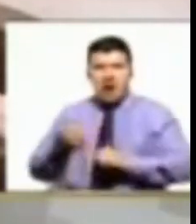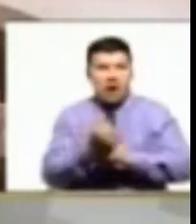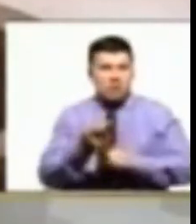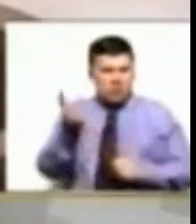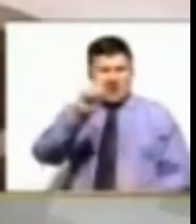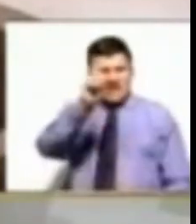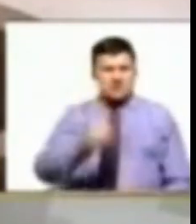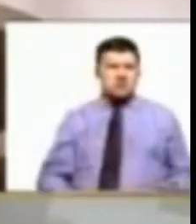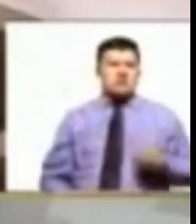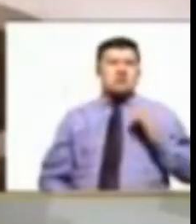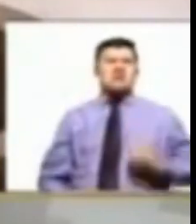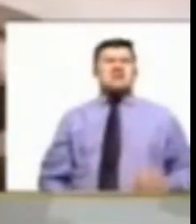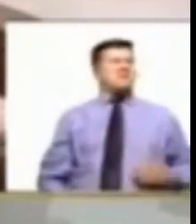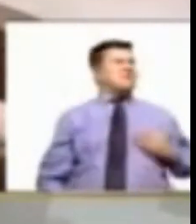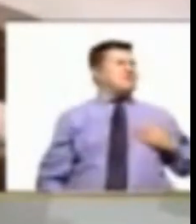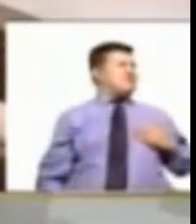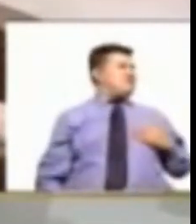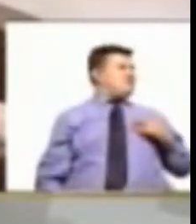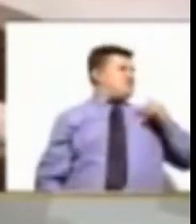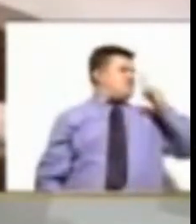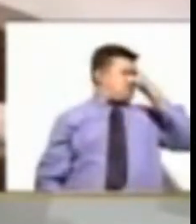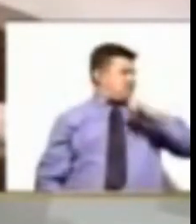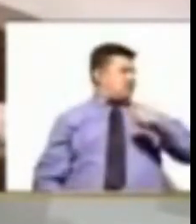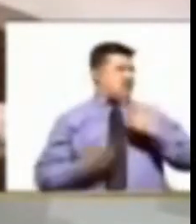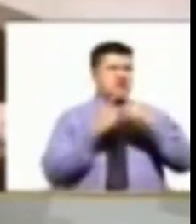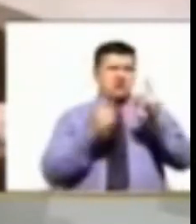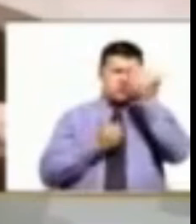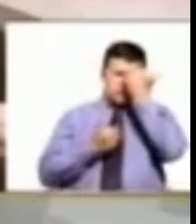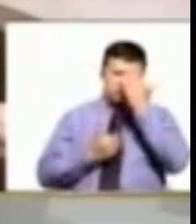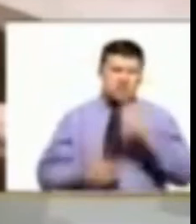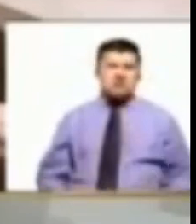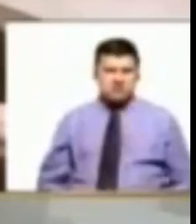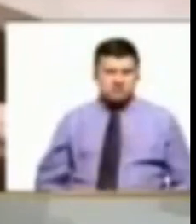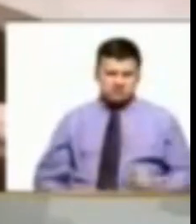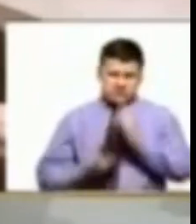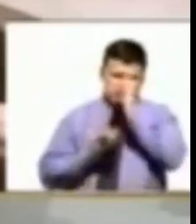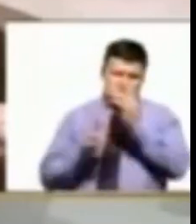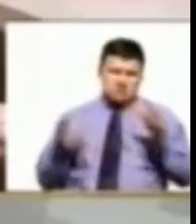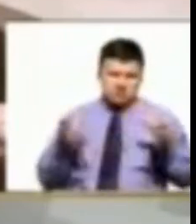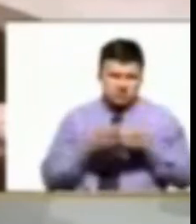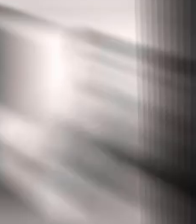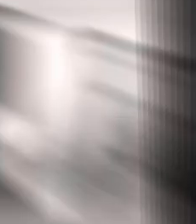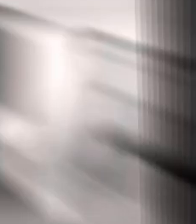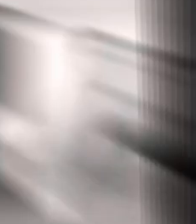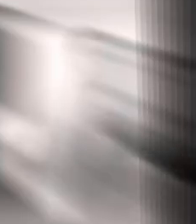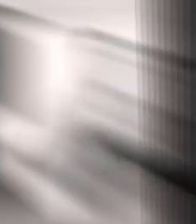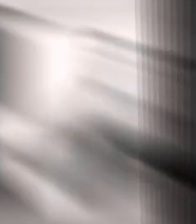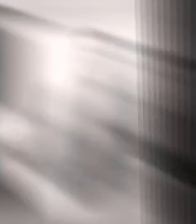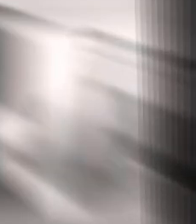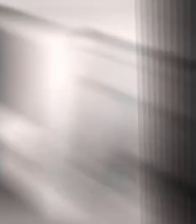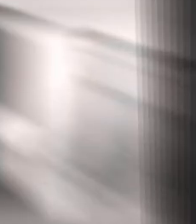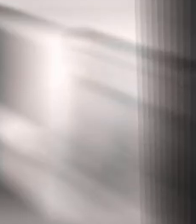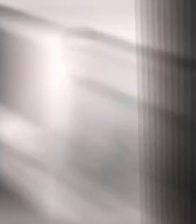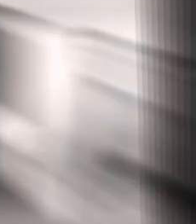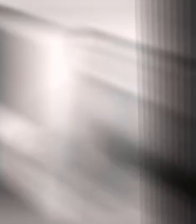las marchas, no en los ciudadanos que reivindicamos los sagrados derechos a la libertad de conciencia. La intolerancia está en los que nos